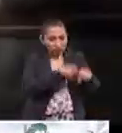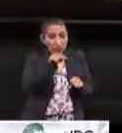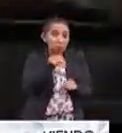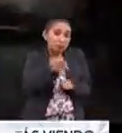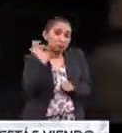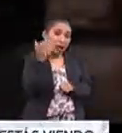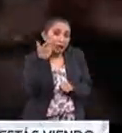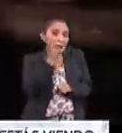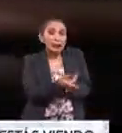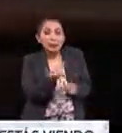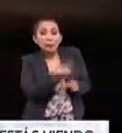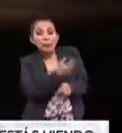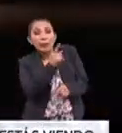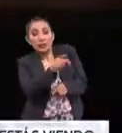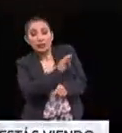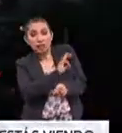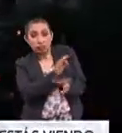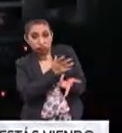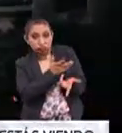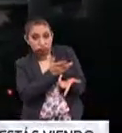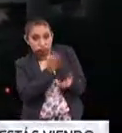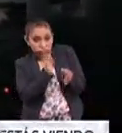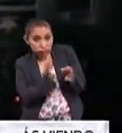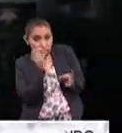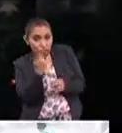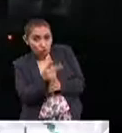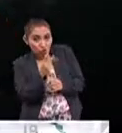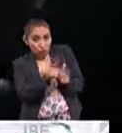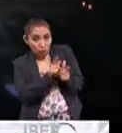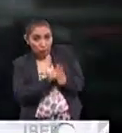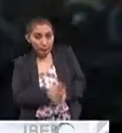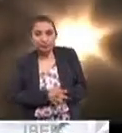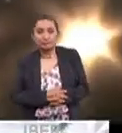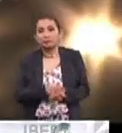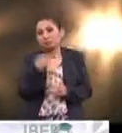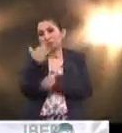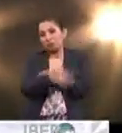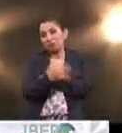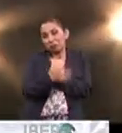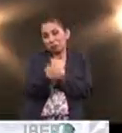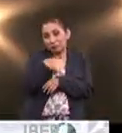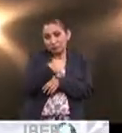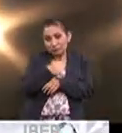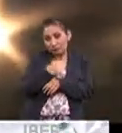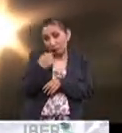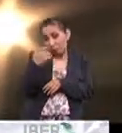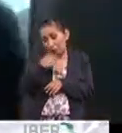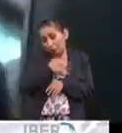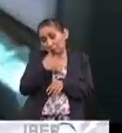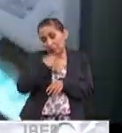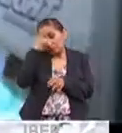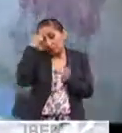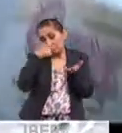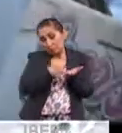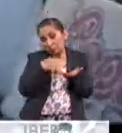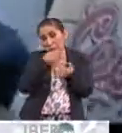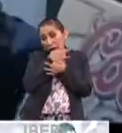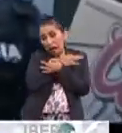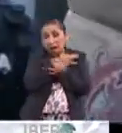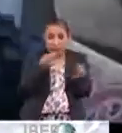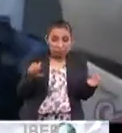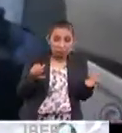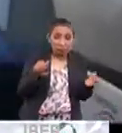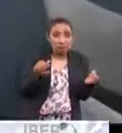es ahí donde se verá la capacidad o efectividad de este grupo. Por lo mientras me parece que es un